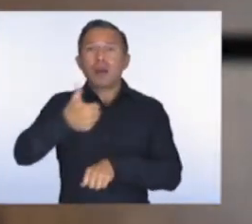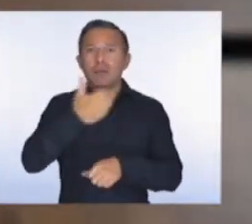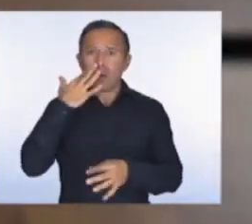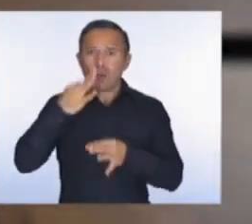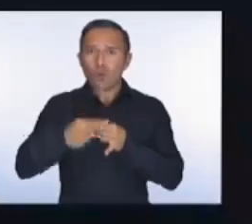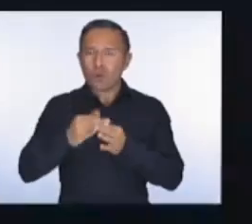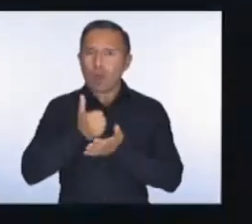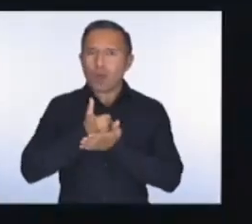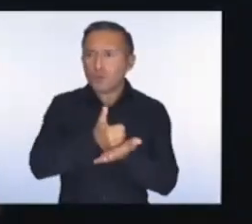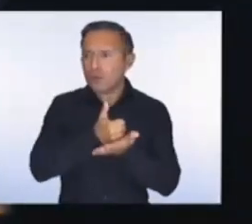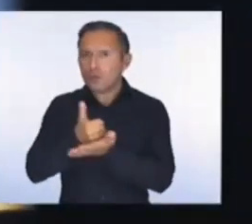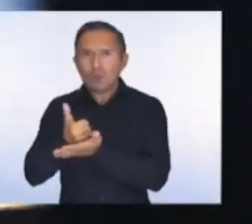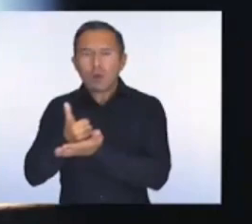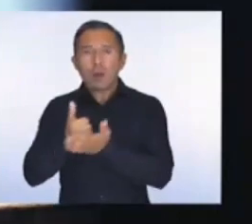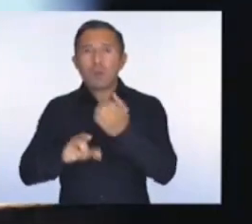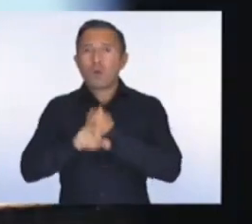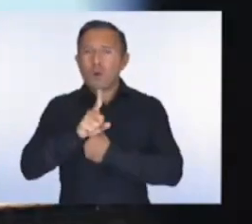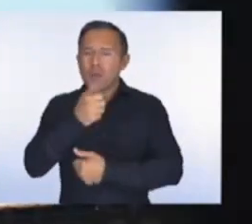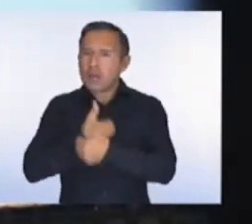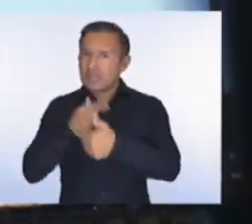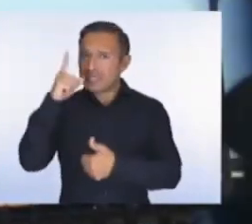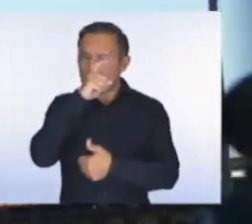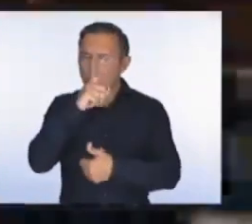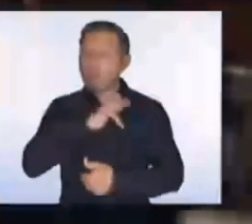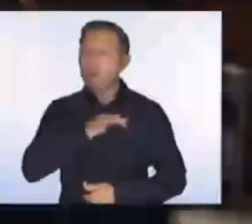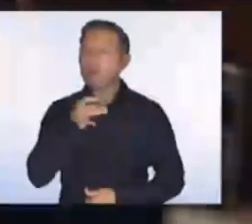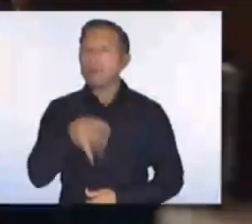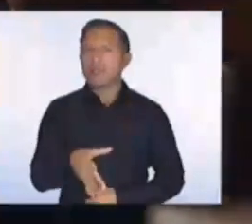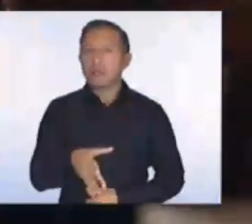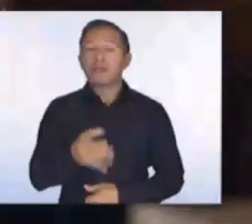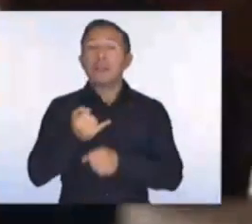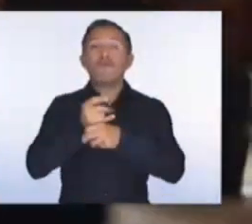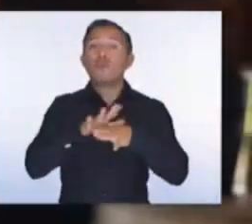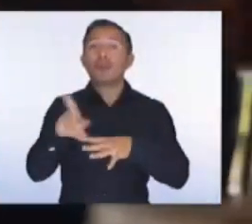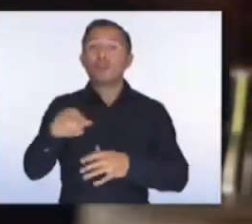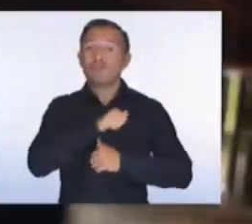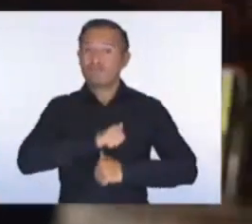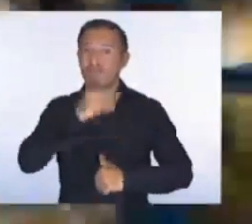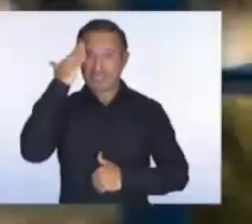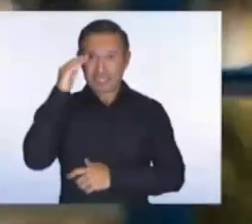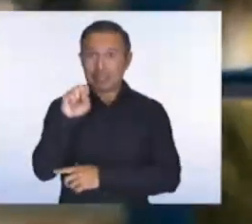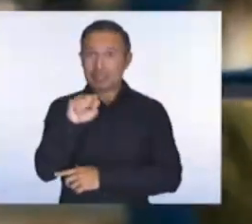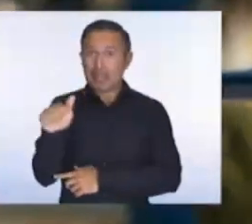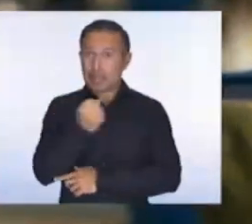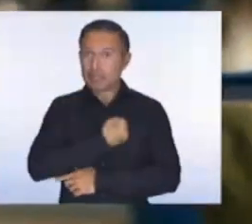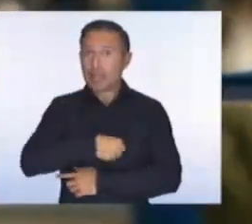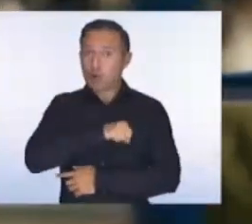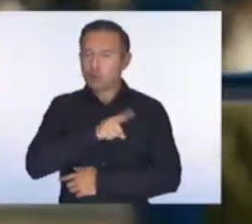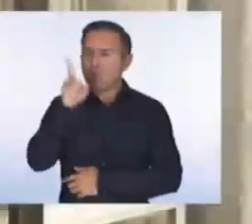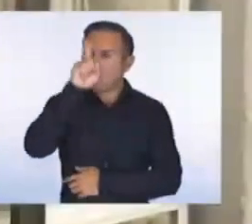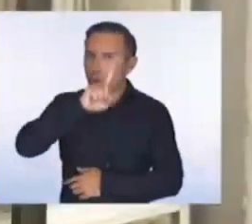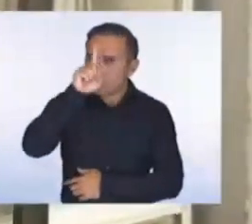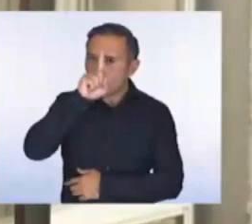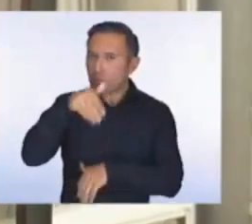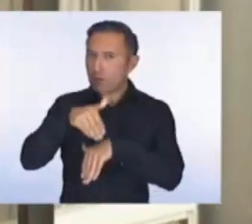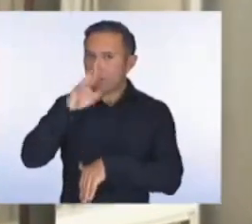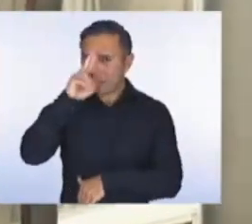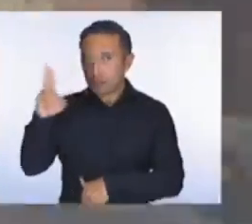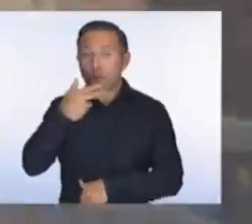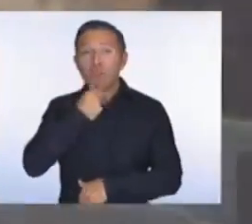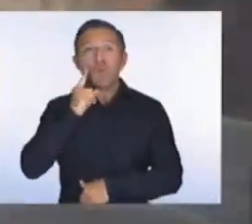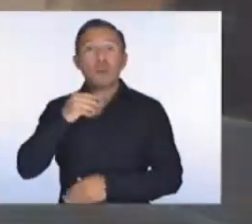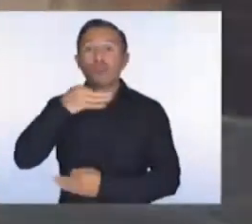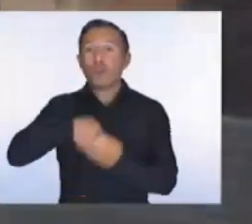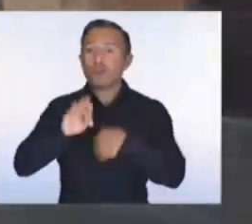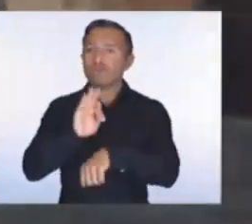Ayudémonos. Venzamos la adversidad una vez más. Infórmate y sigue las recomendaciones de las autoridades de salud. Para protegernos,